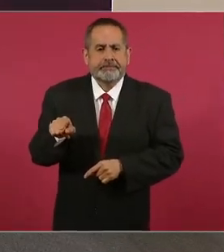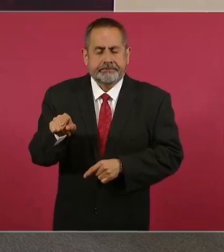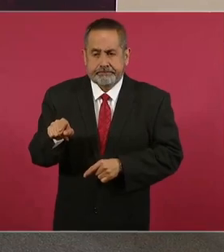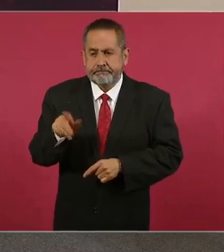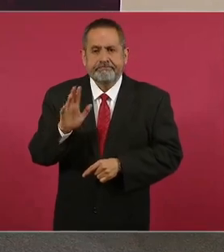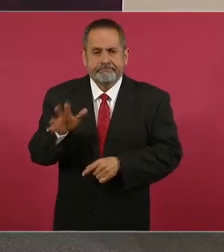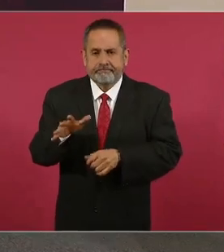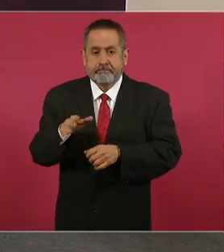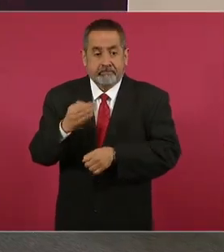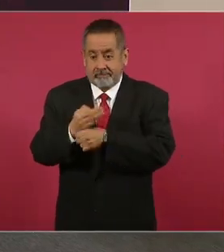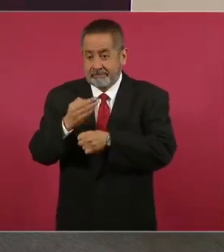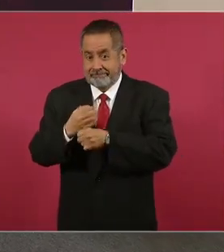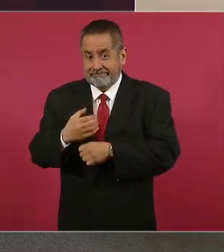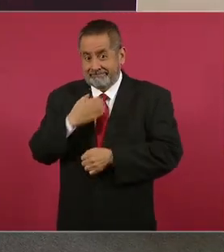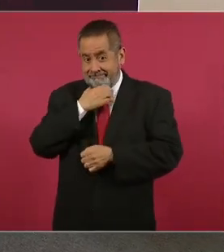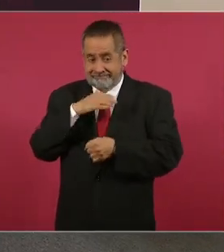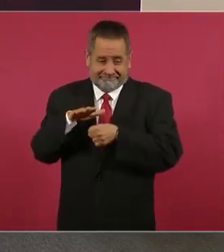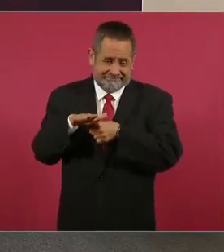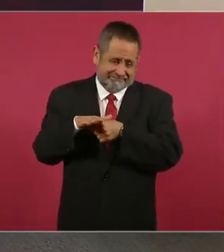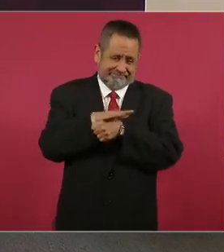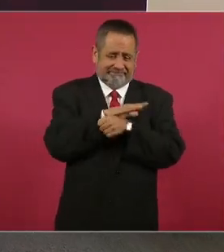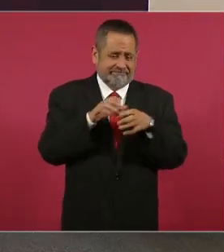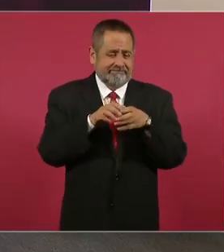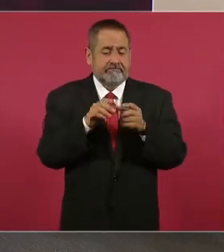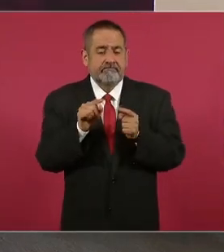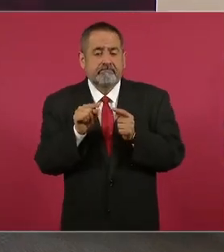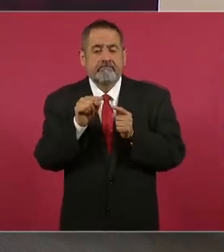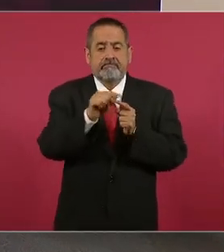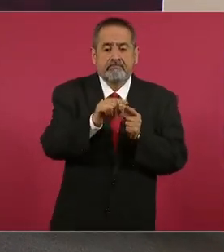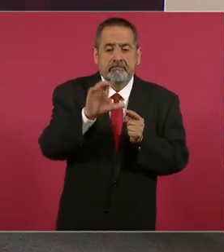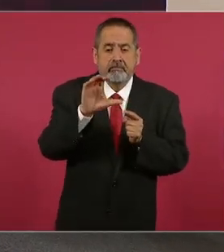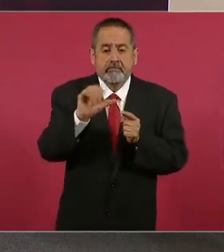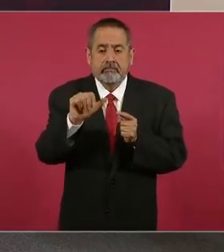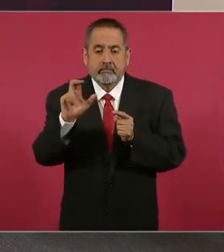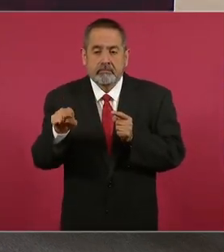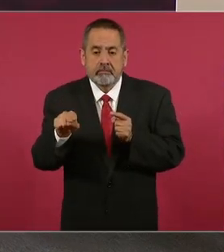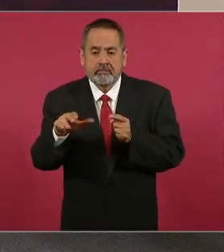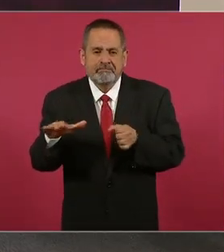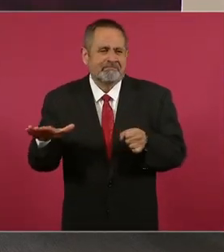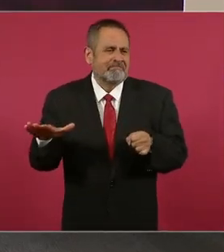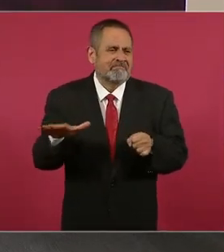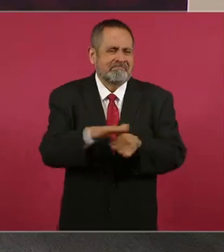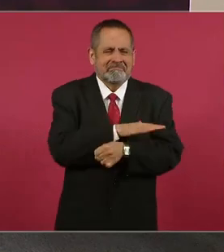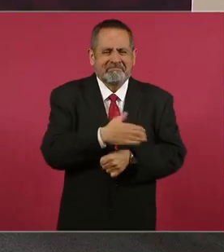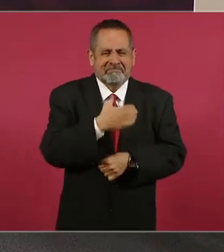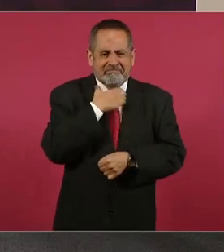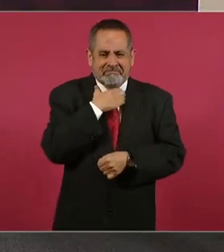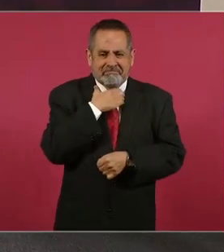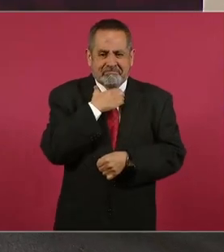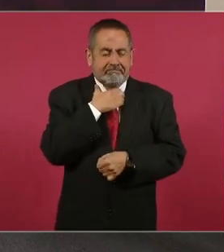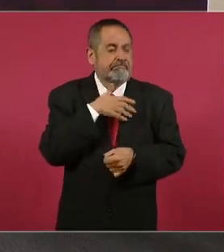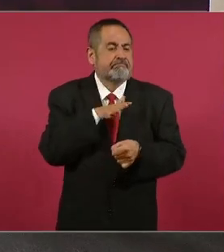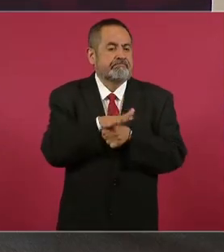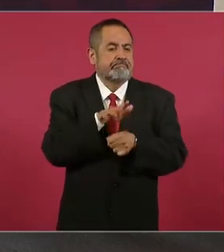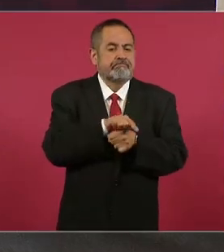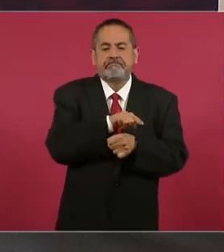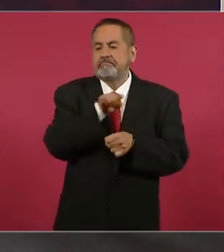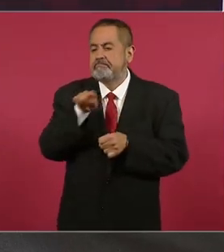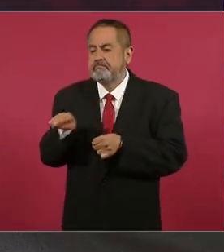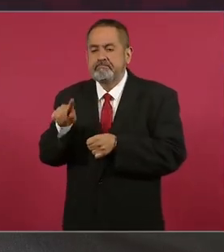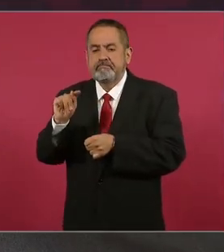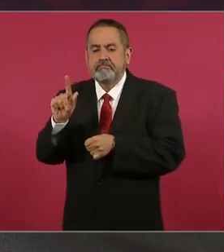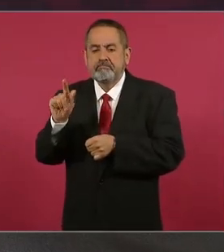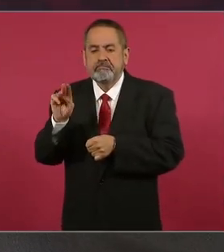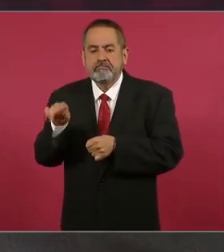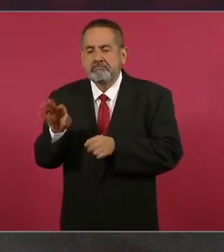está saturado el aeropuerto de Cancún. Ahora, a finales de año,